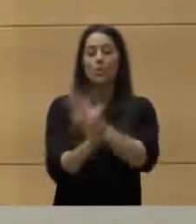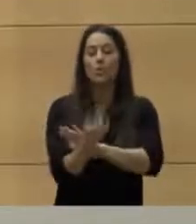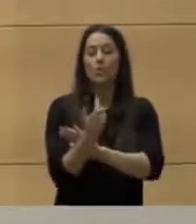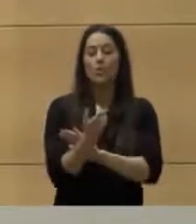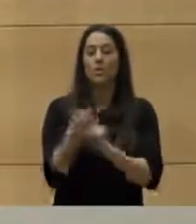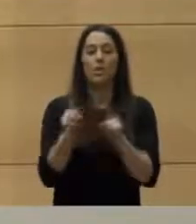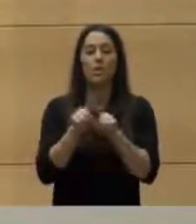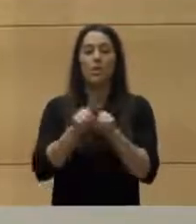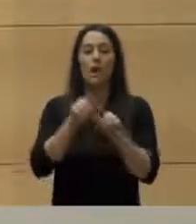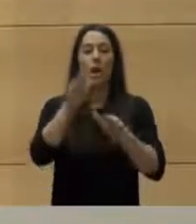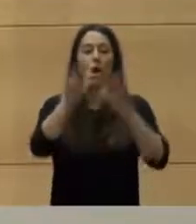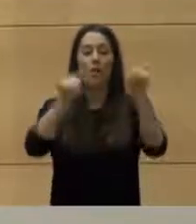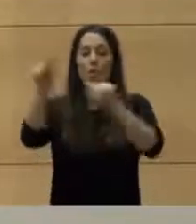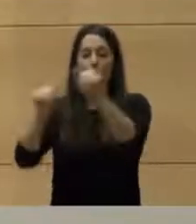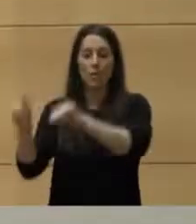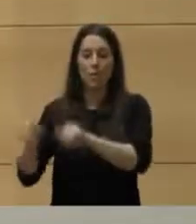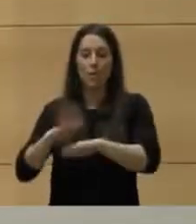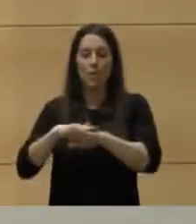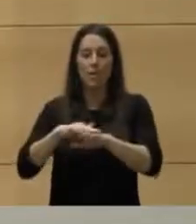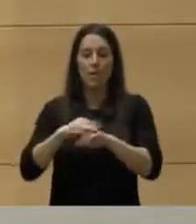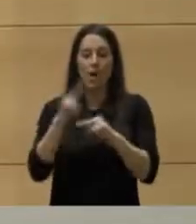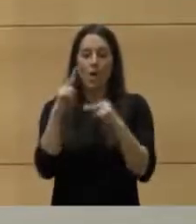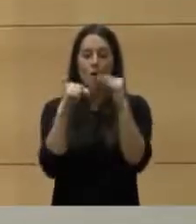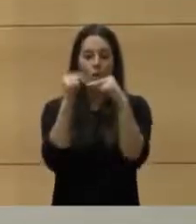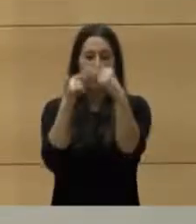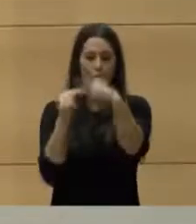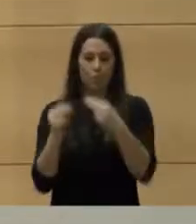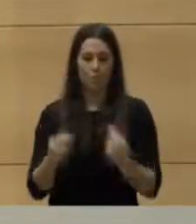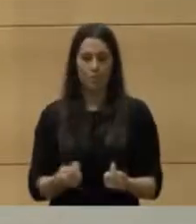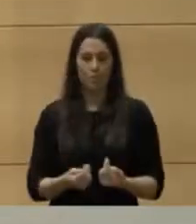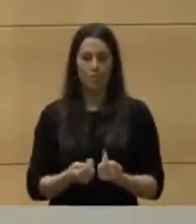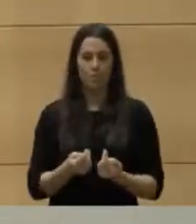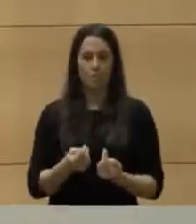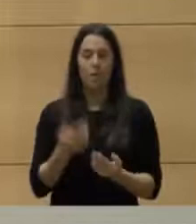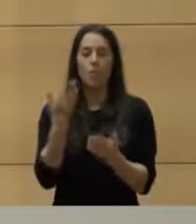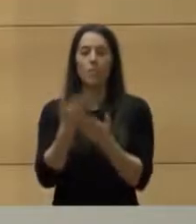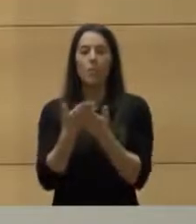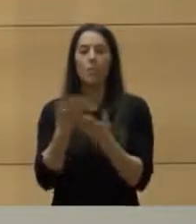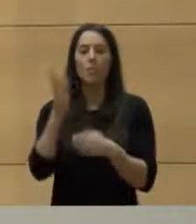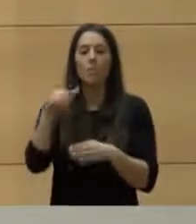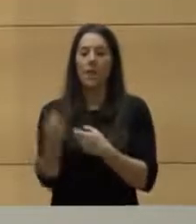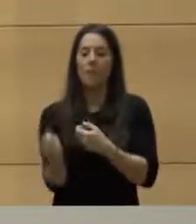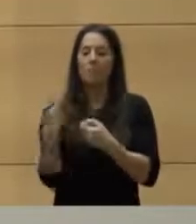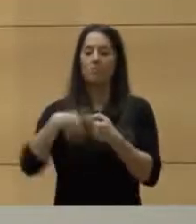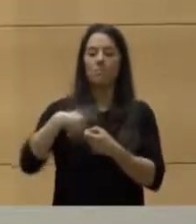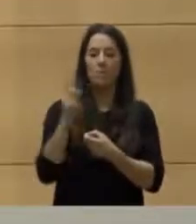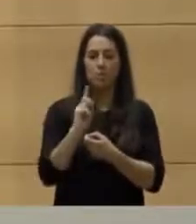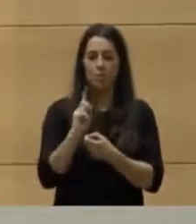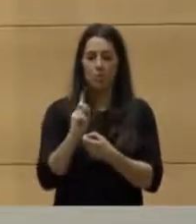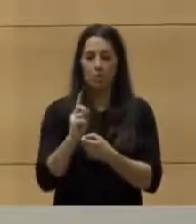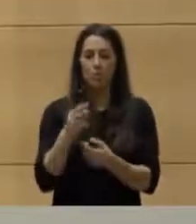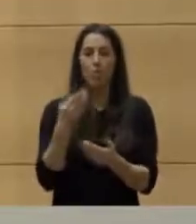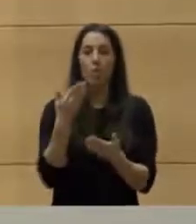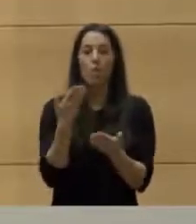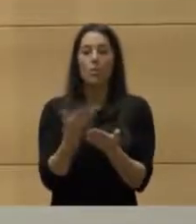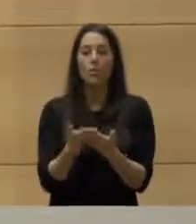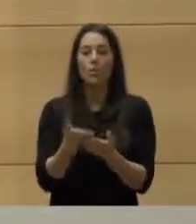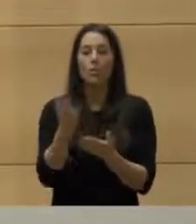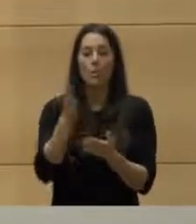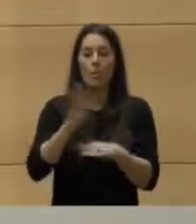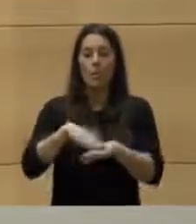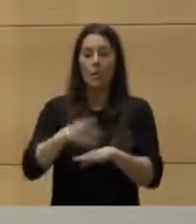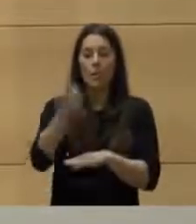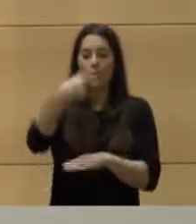para construir. No es una propuesta para que os suméis, sino para que entreguéis